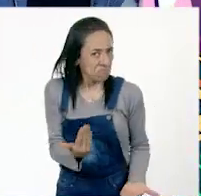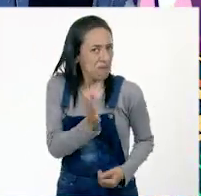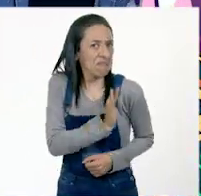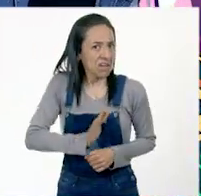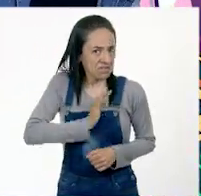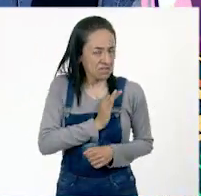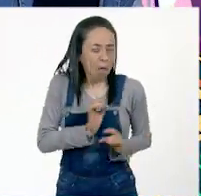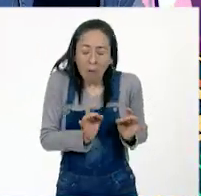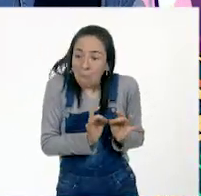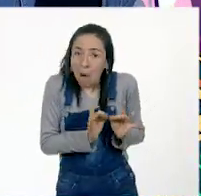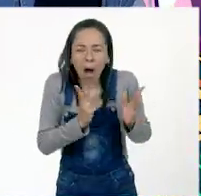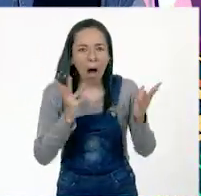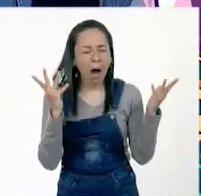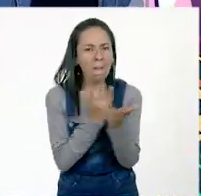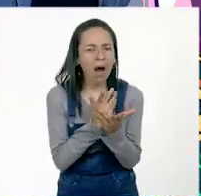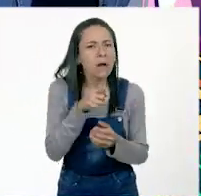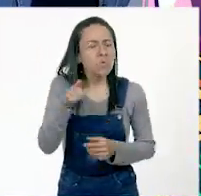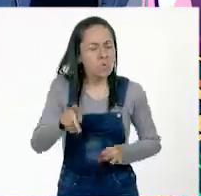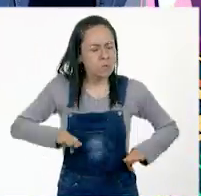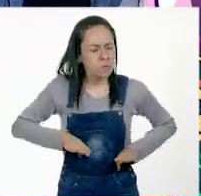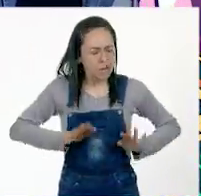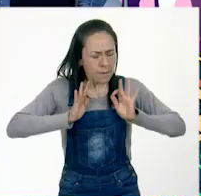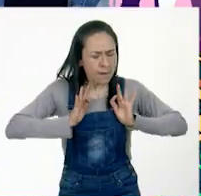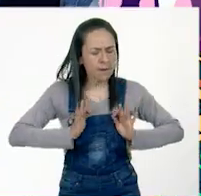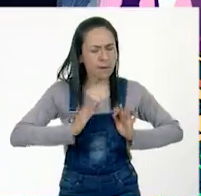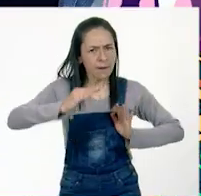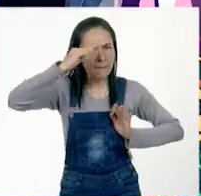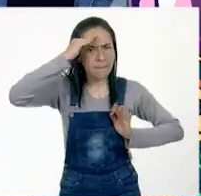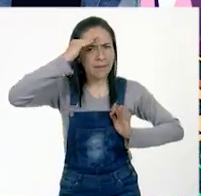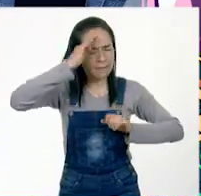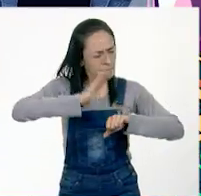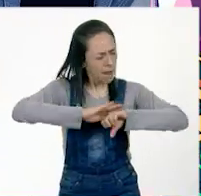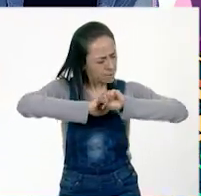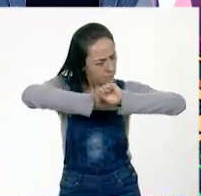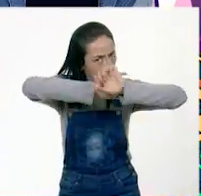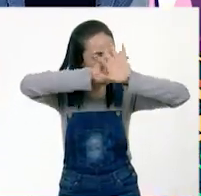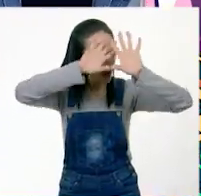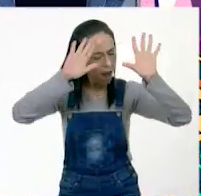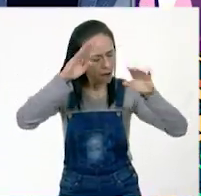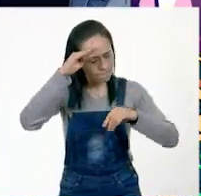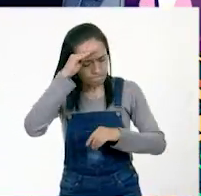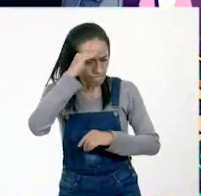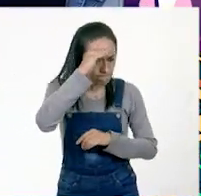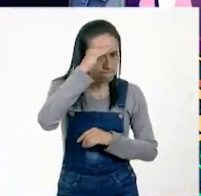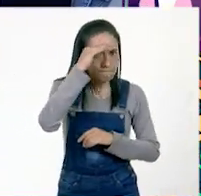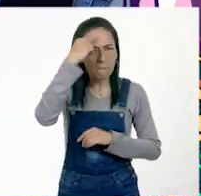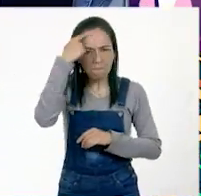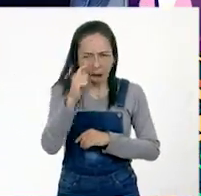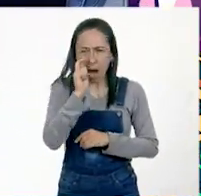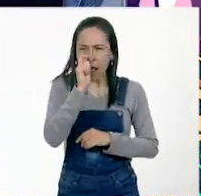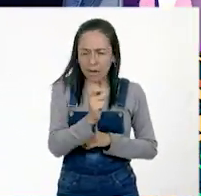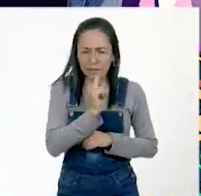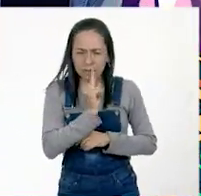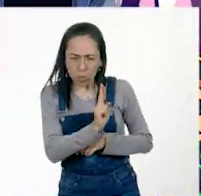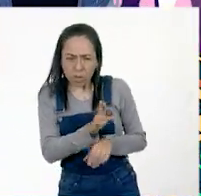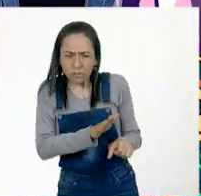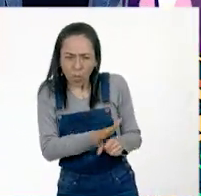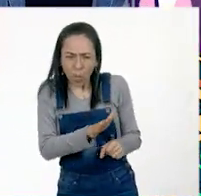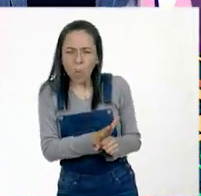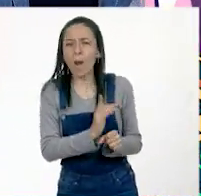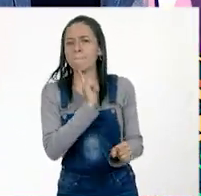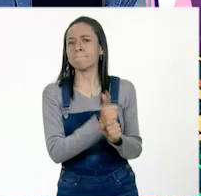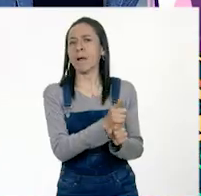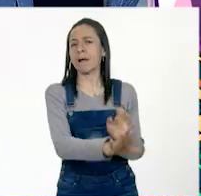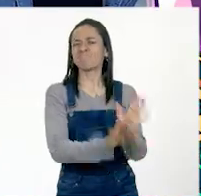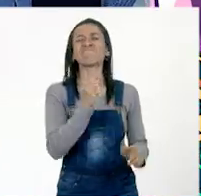la calma y pensar con claridad para encontrar la respuesta. ¿Sabes? Sabía que Angélica era la